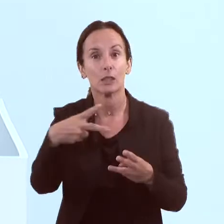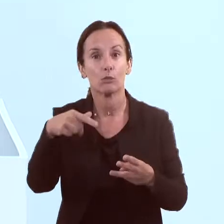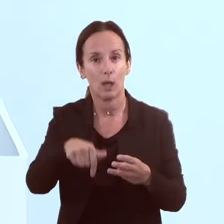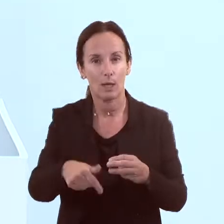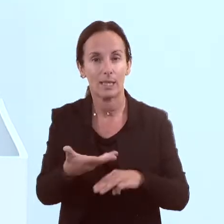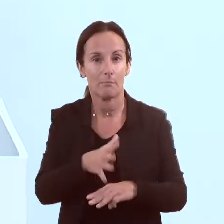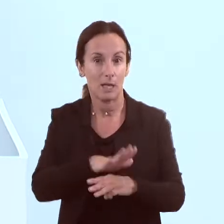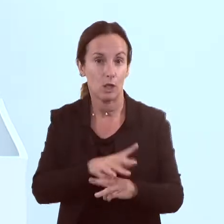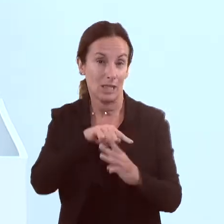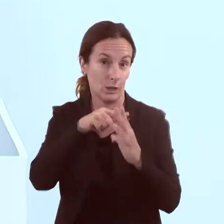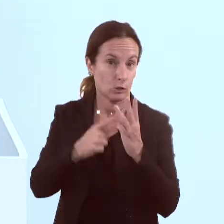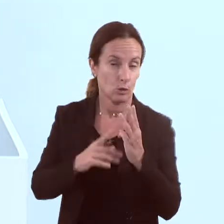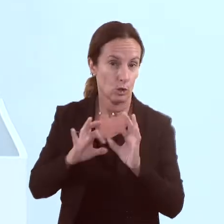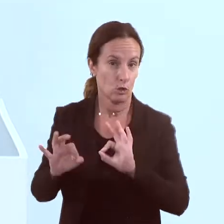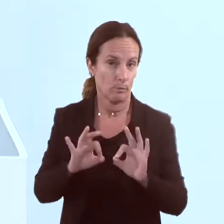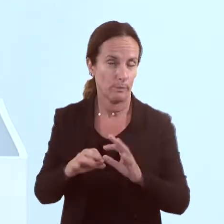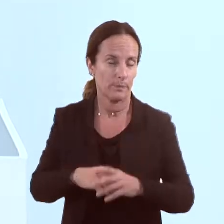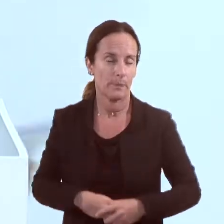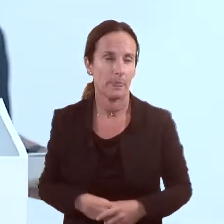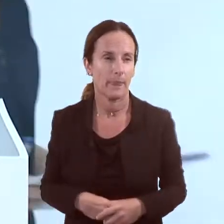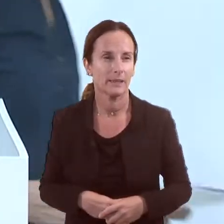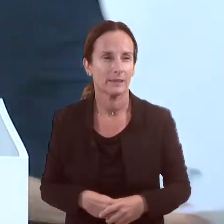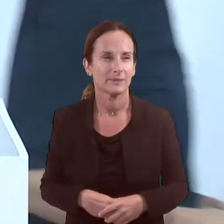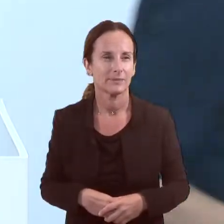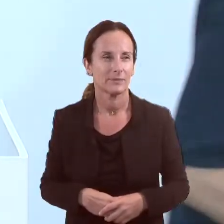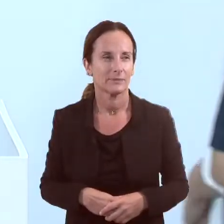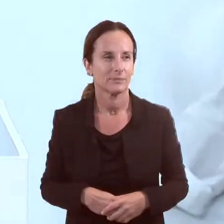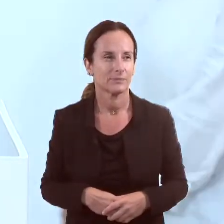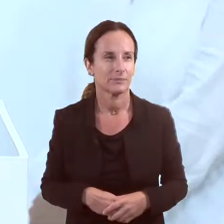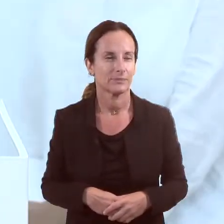me detengo aquí y te doy paso.